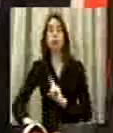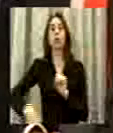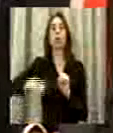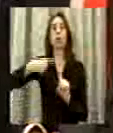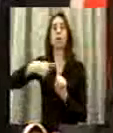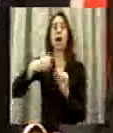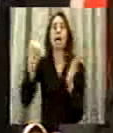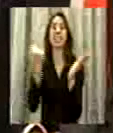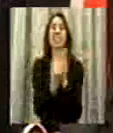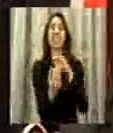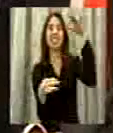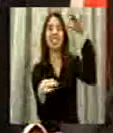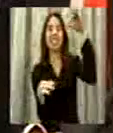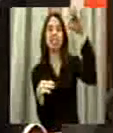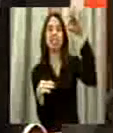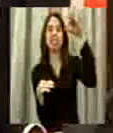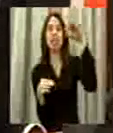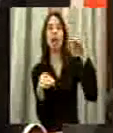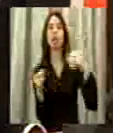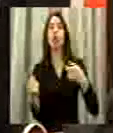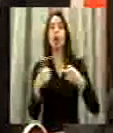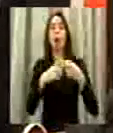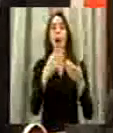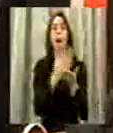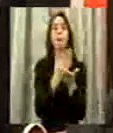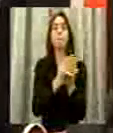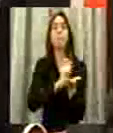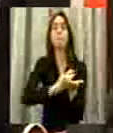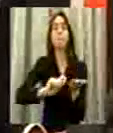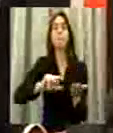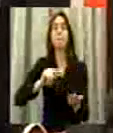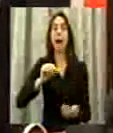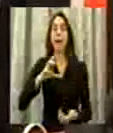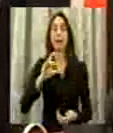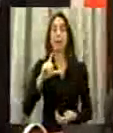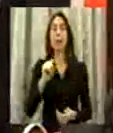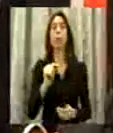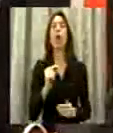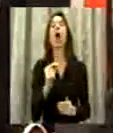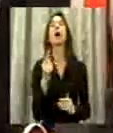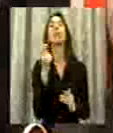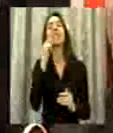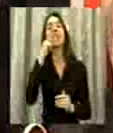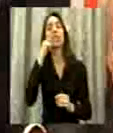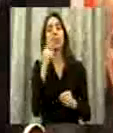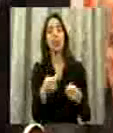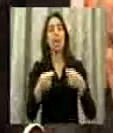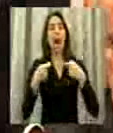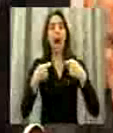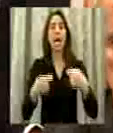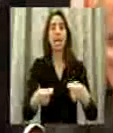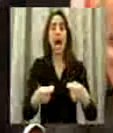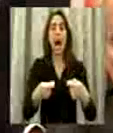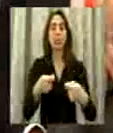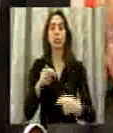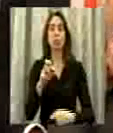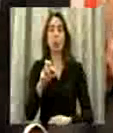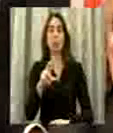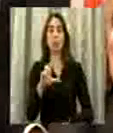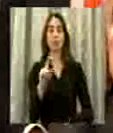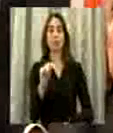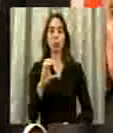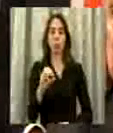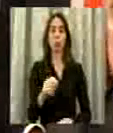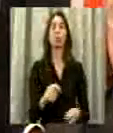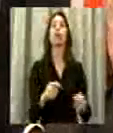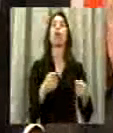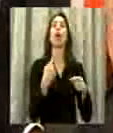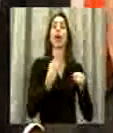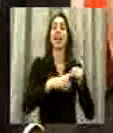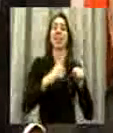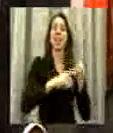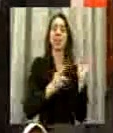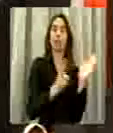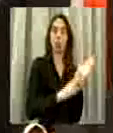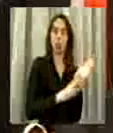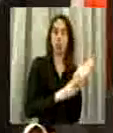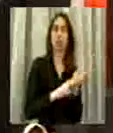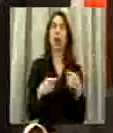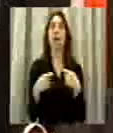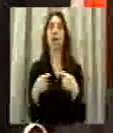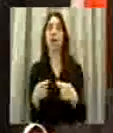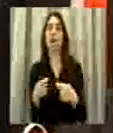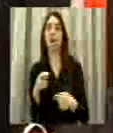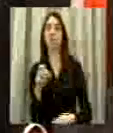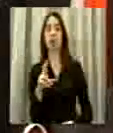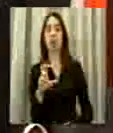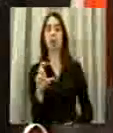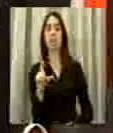el certificado de matrícula, se considera un gasto presunto. Por lo tanto, hay un crédito tributario por gasto presunto de hasta 100.000 pesos